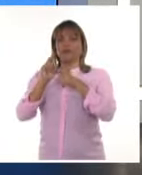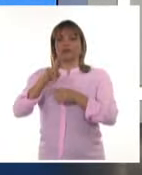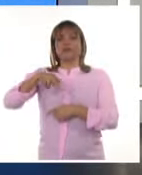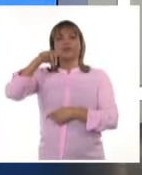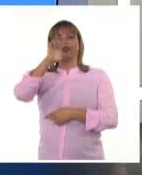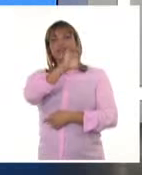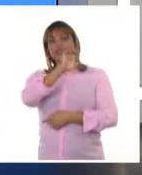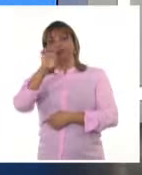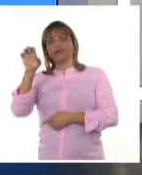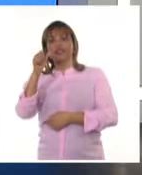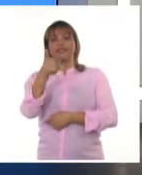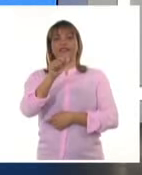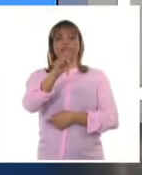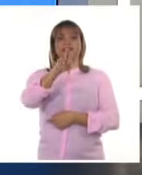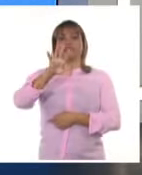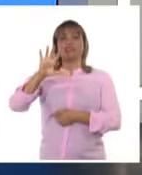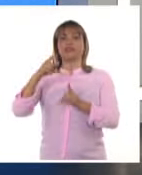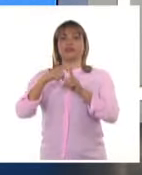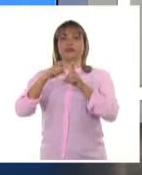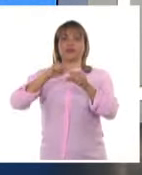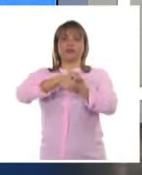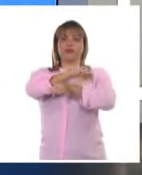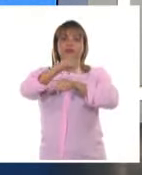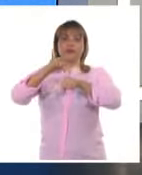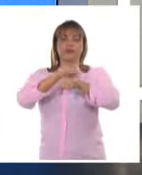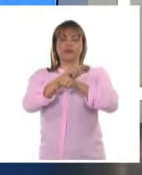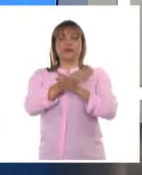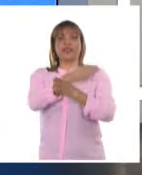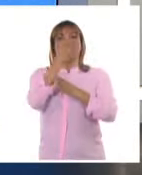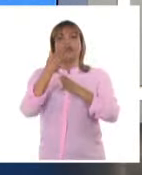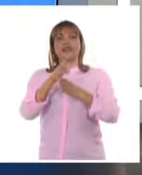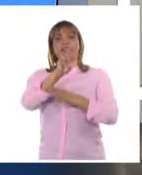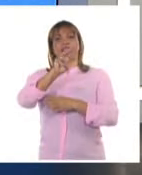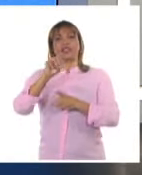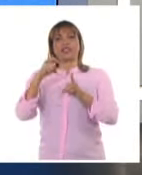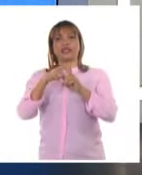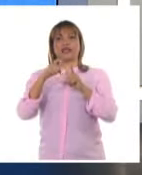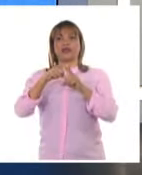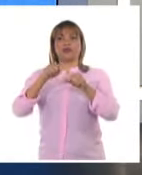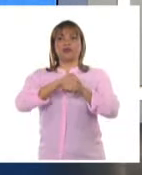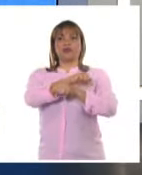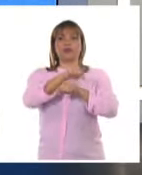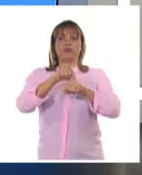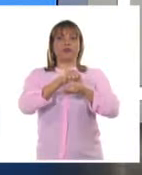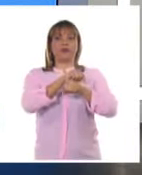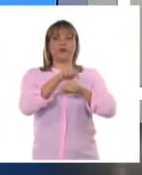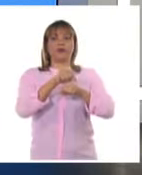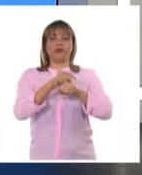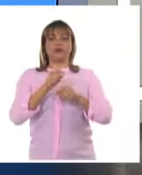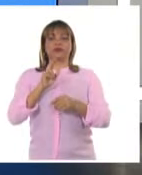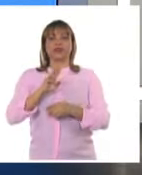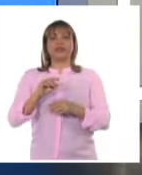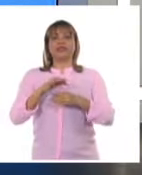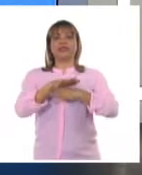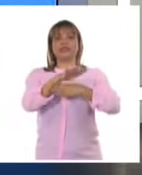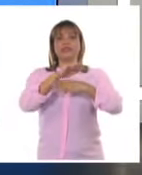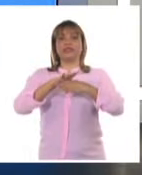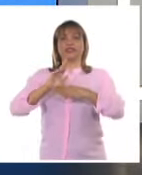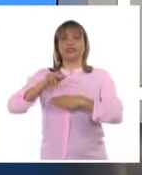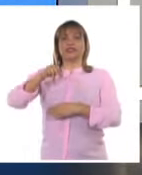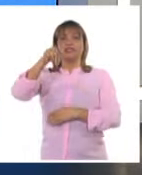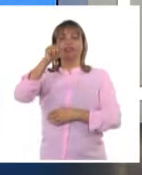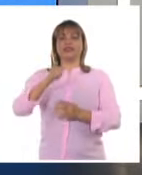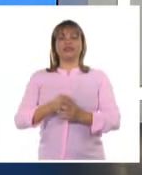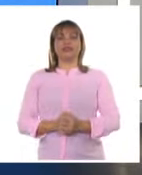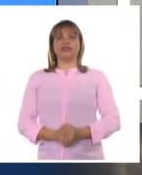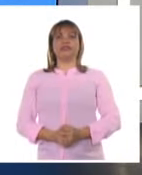nordeste entre 10 y 25 kilómetros por hora hasta 30 kilómetros por hora en zonas de la costa norte de la región occidental. Habrá oleaje en la